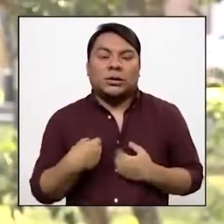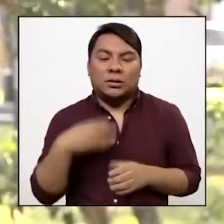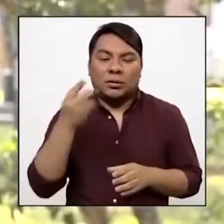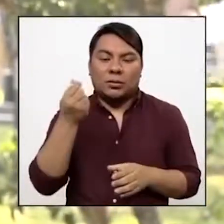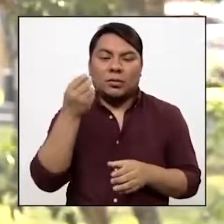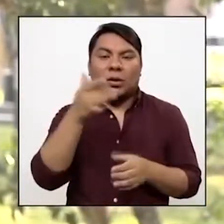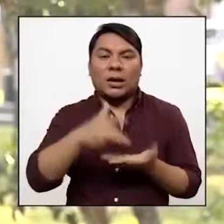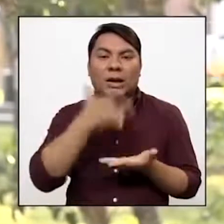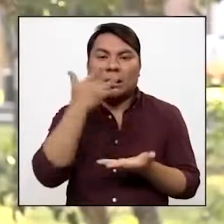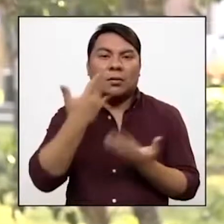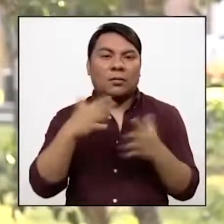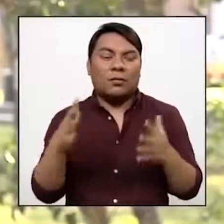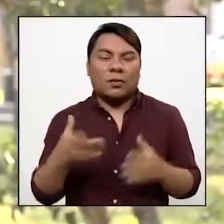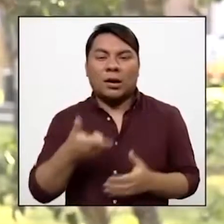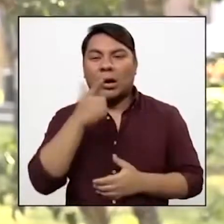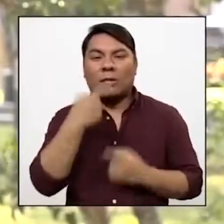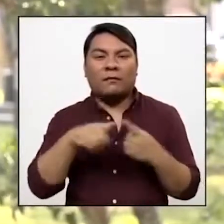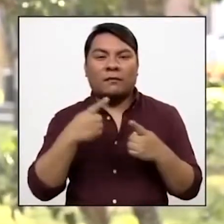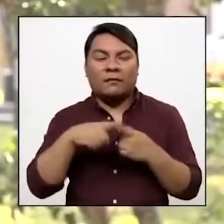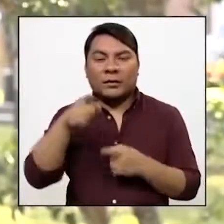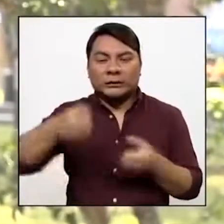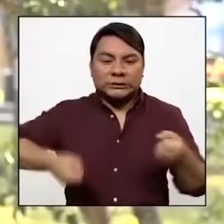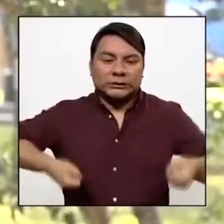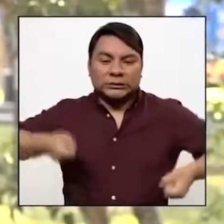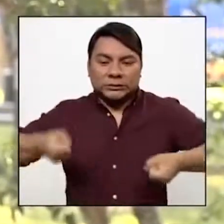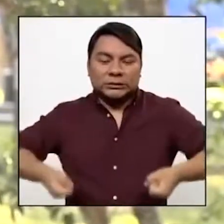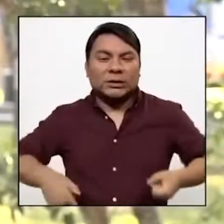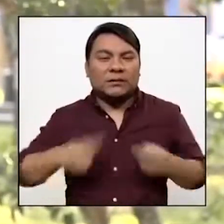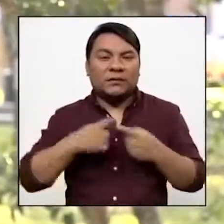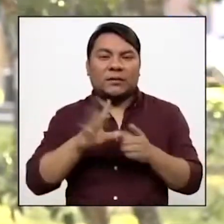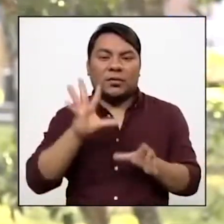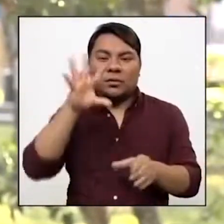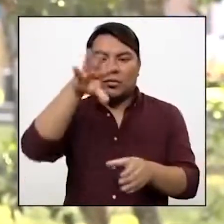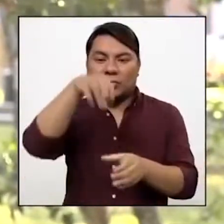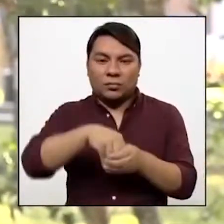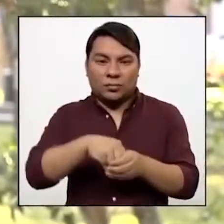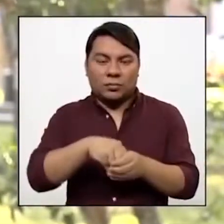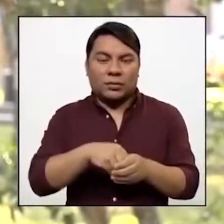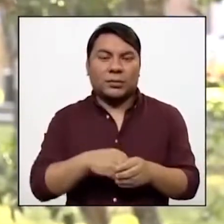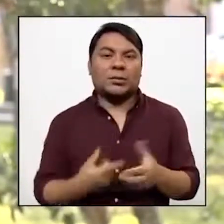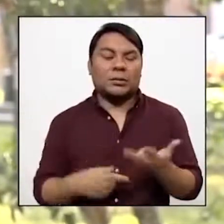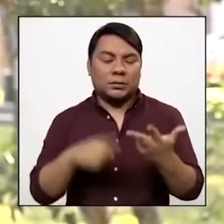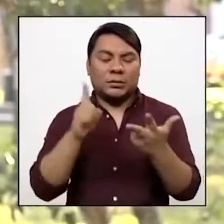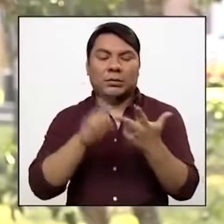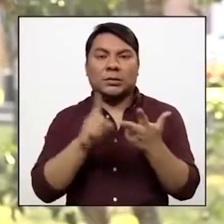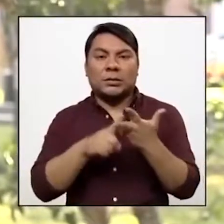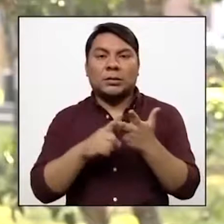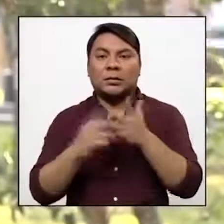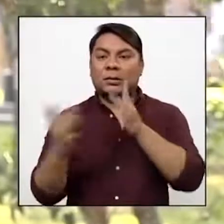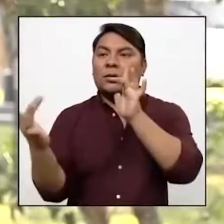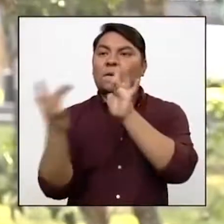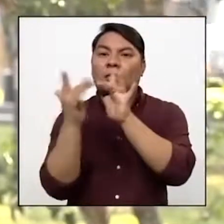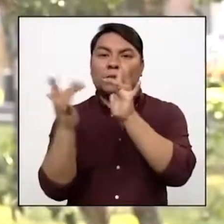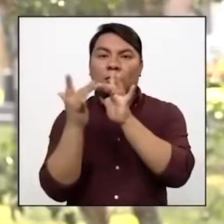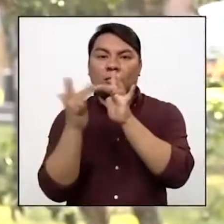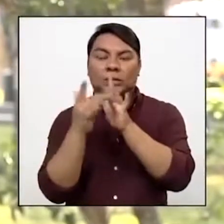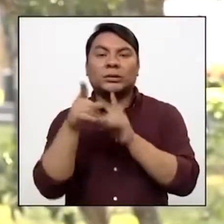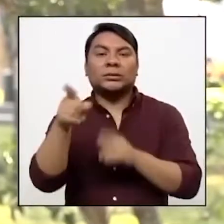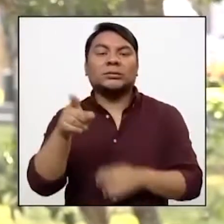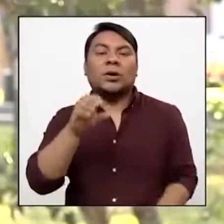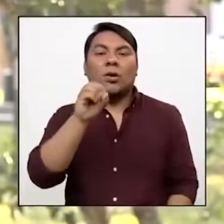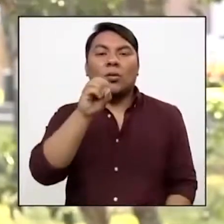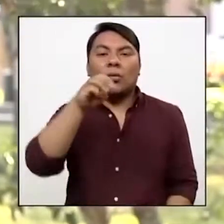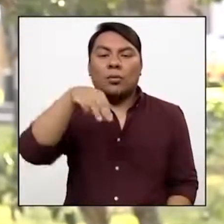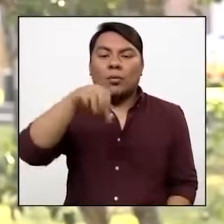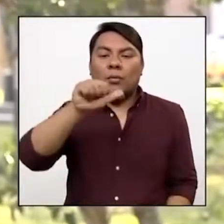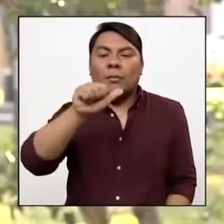conocer nuestra comunidad para saber los recursos, contactarnos con nuestra OMAPET, también es muy importante